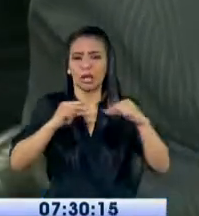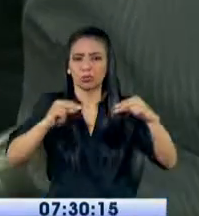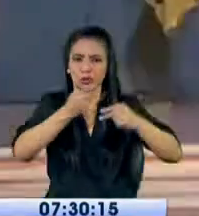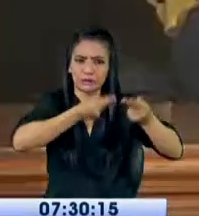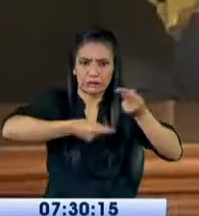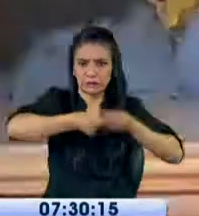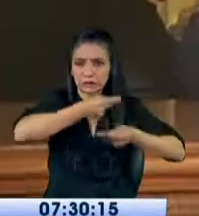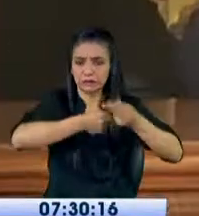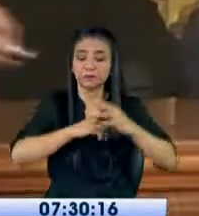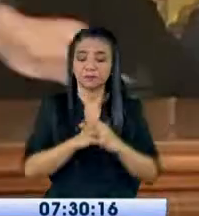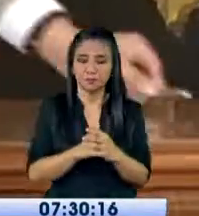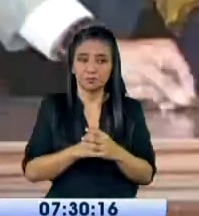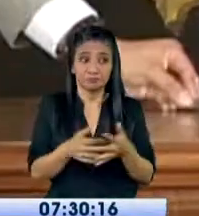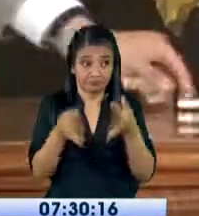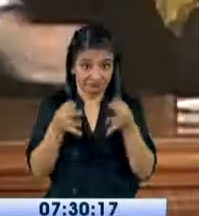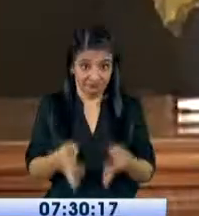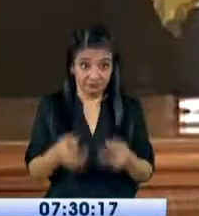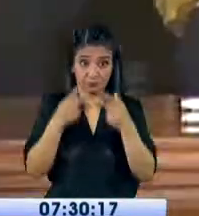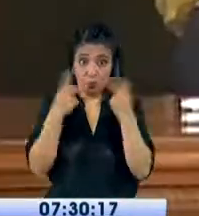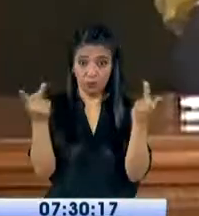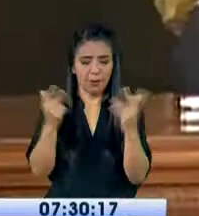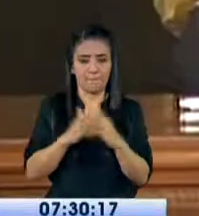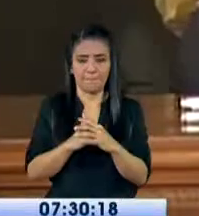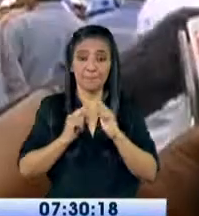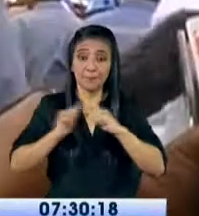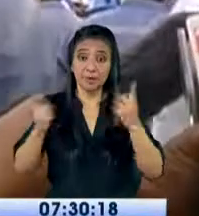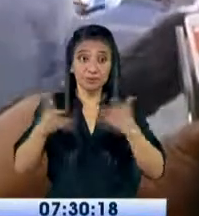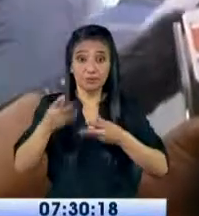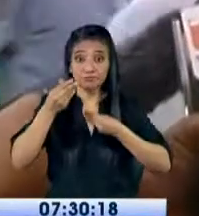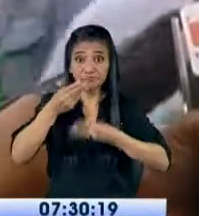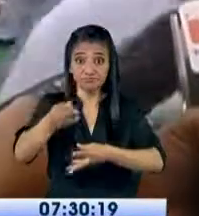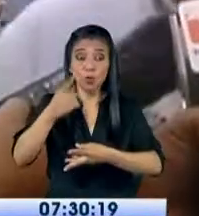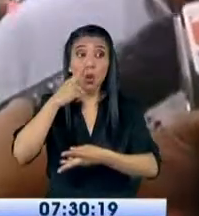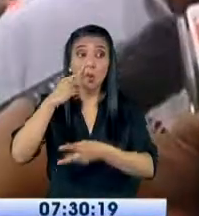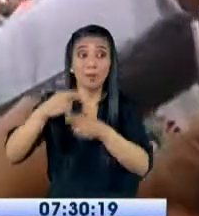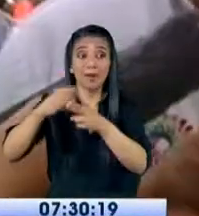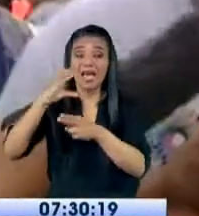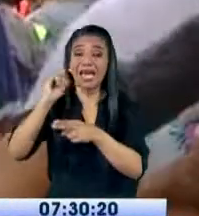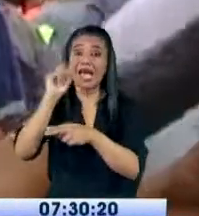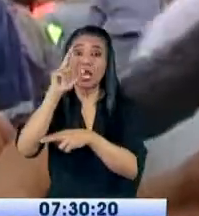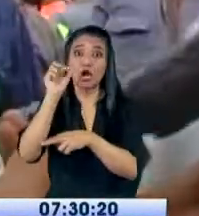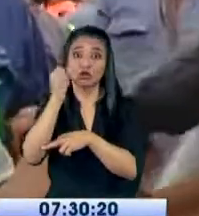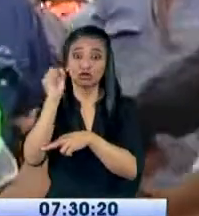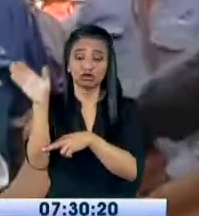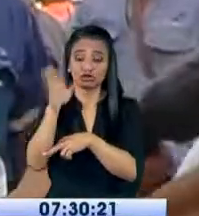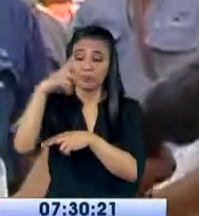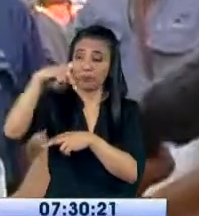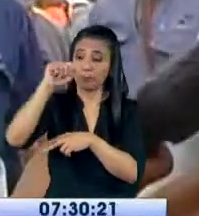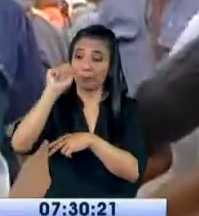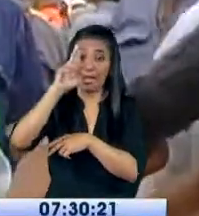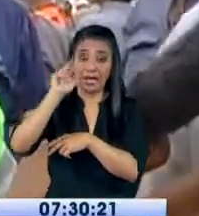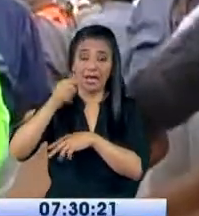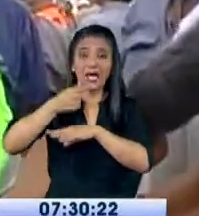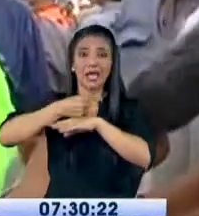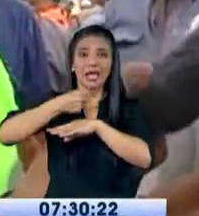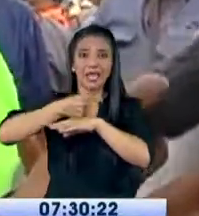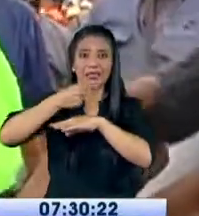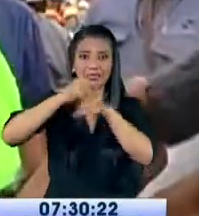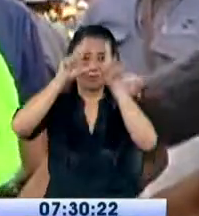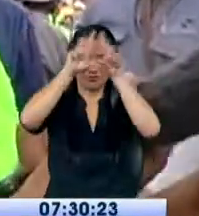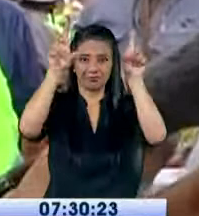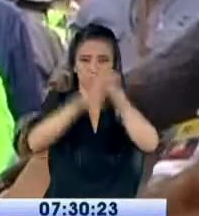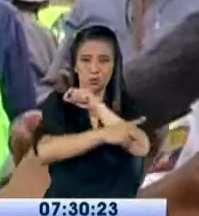Renovables. El decreto aún no se ha hecho público, pero se ha informado que Carlos Pareja Giannuzzelli, quien se ha desempeñado como gerente de